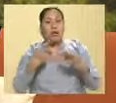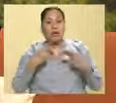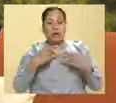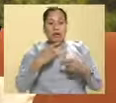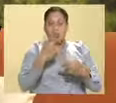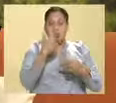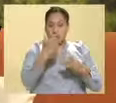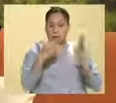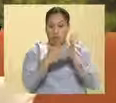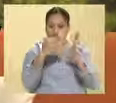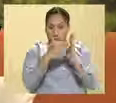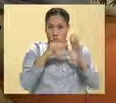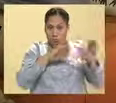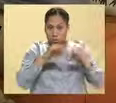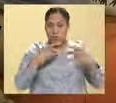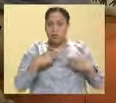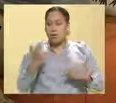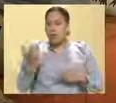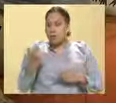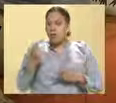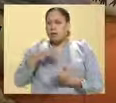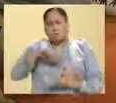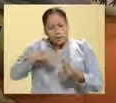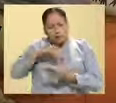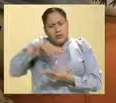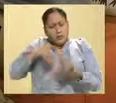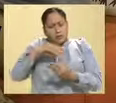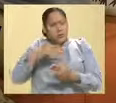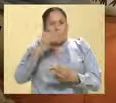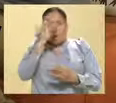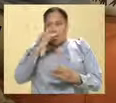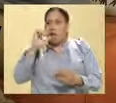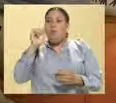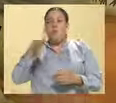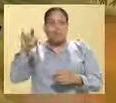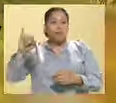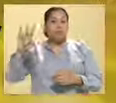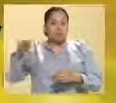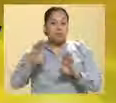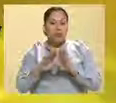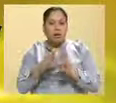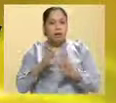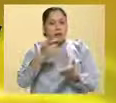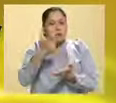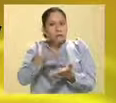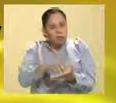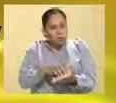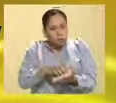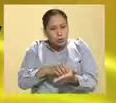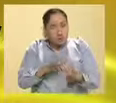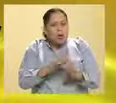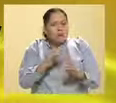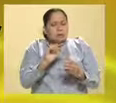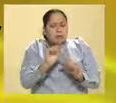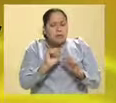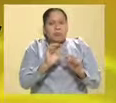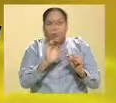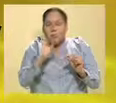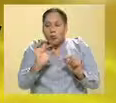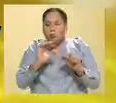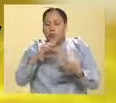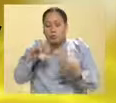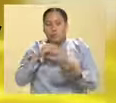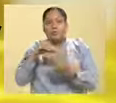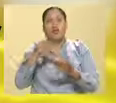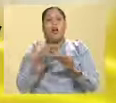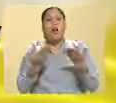mínimo. Entonces, esto es una situación... Son unos verdaderos magos. Sí, claro, es una situación difícil y bueno, por eso también ha crecido